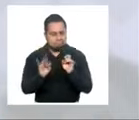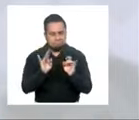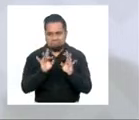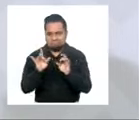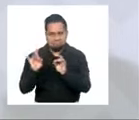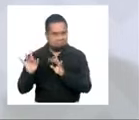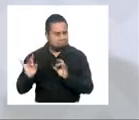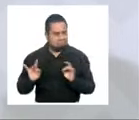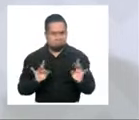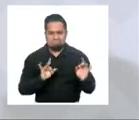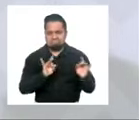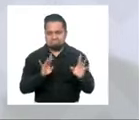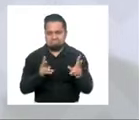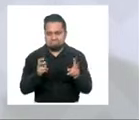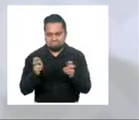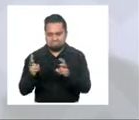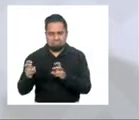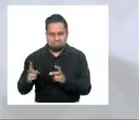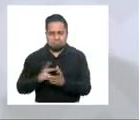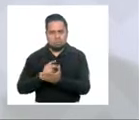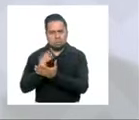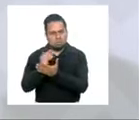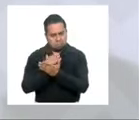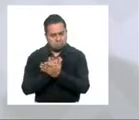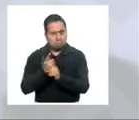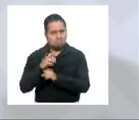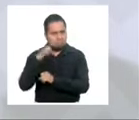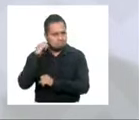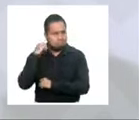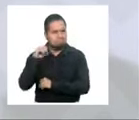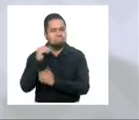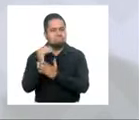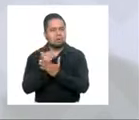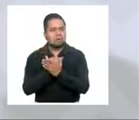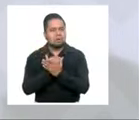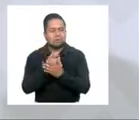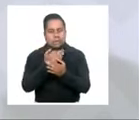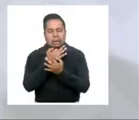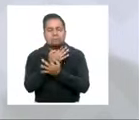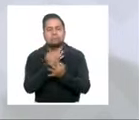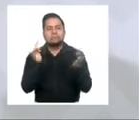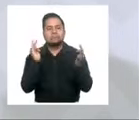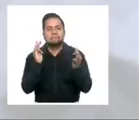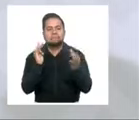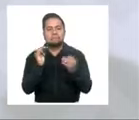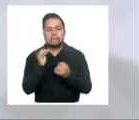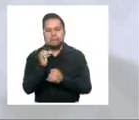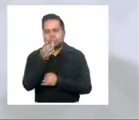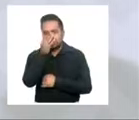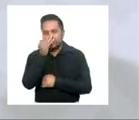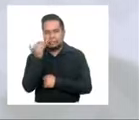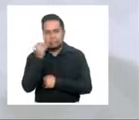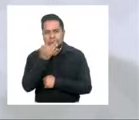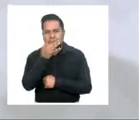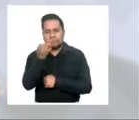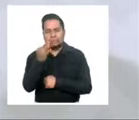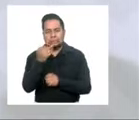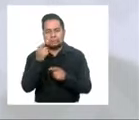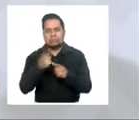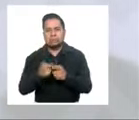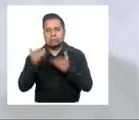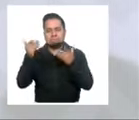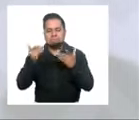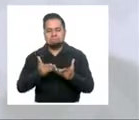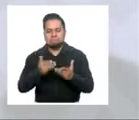incidencias delictivas han bajado en Oaxaca. Informamos hace poco, estuvo el